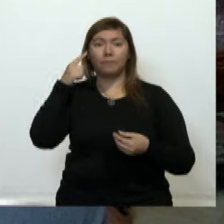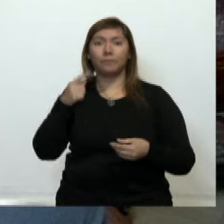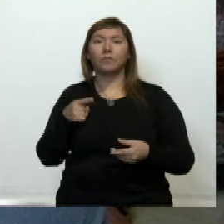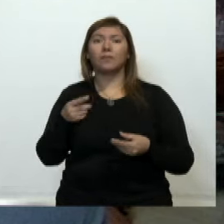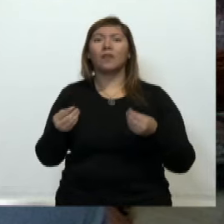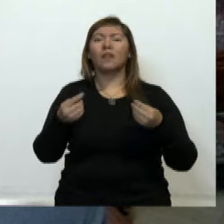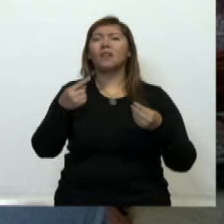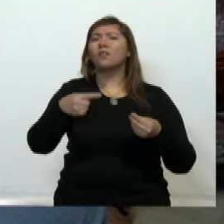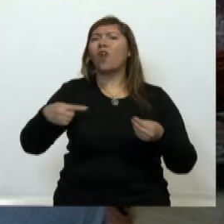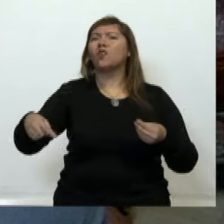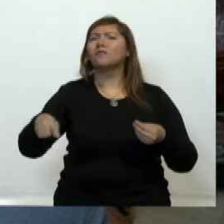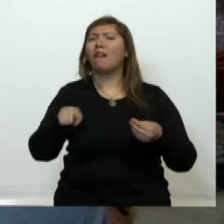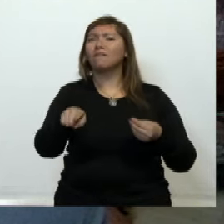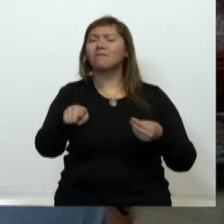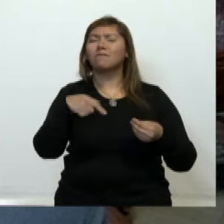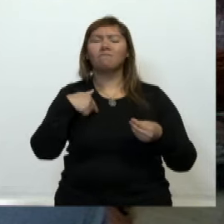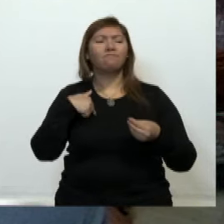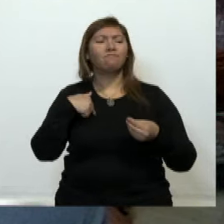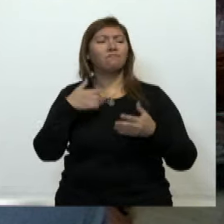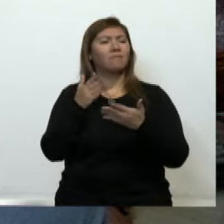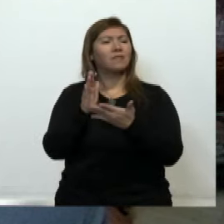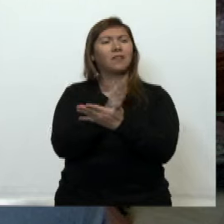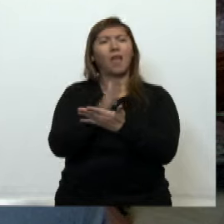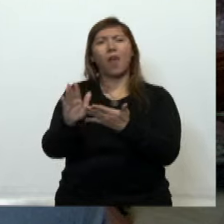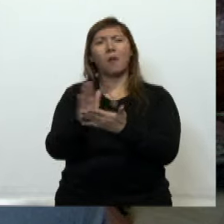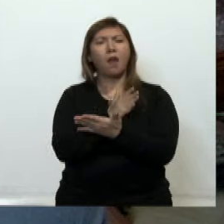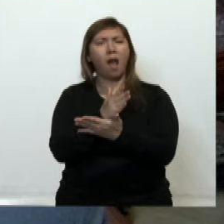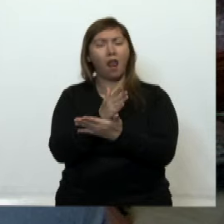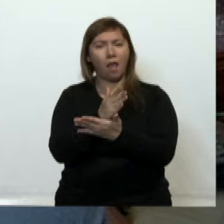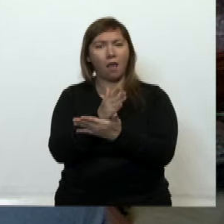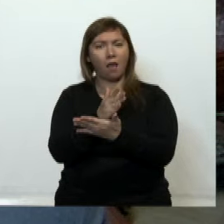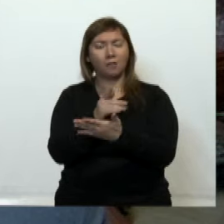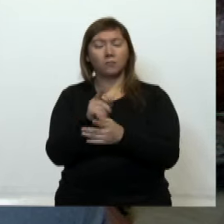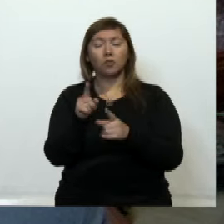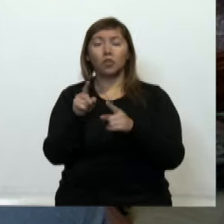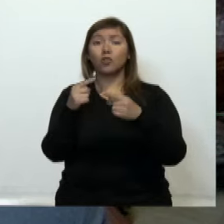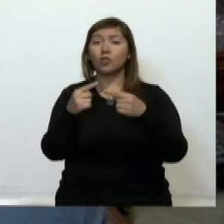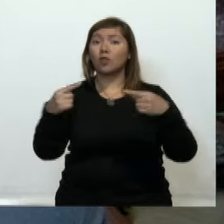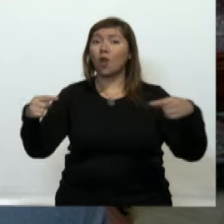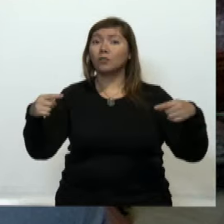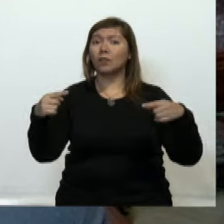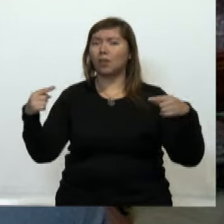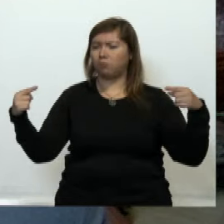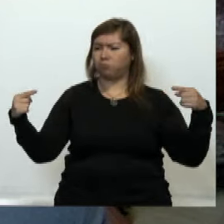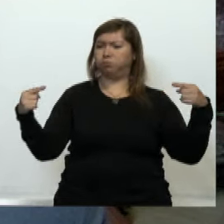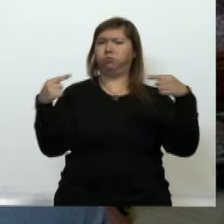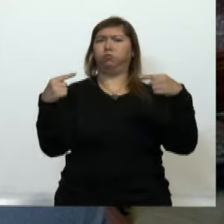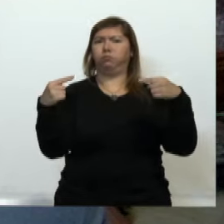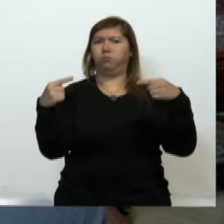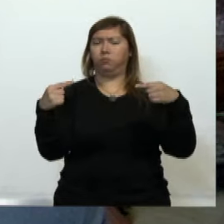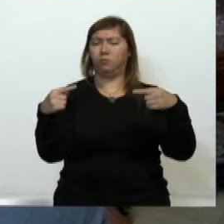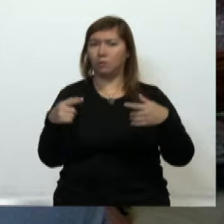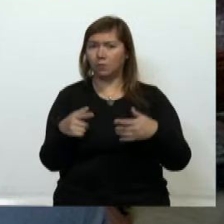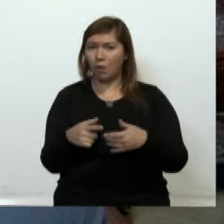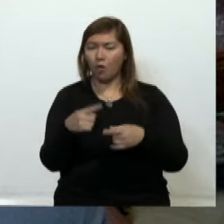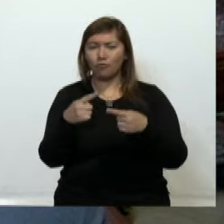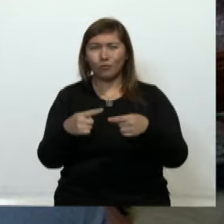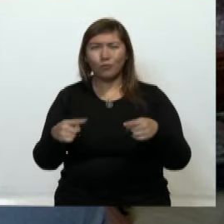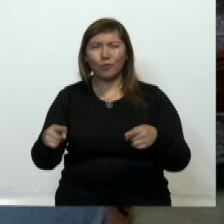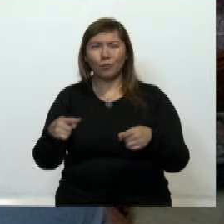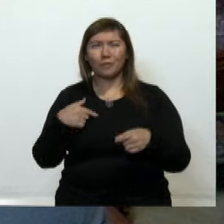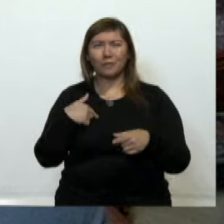cuestiones que nos dividen, en aquellas cuestiones que nos enfrentan, en aquellas cuestiones que nos van